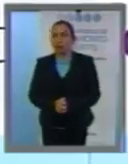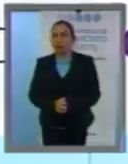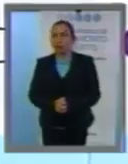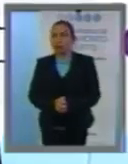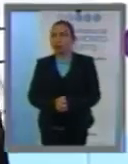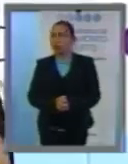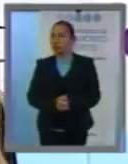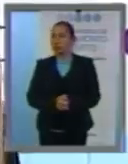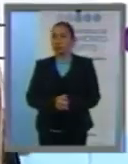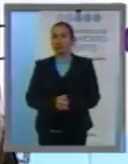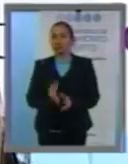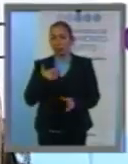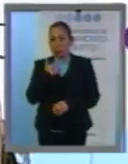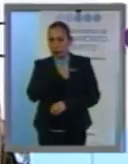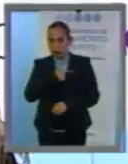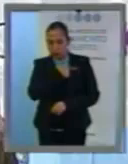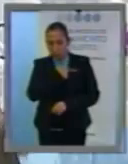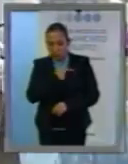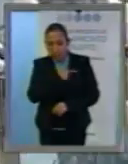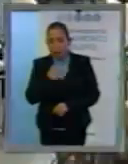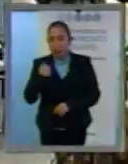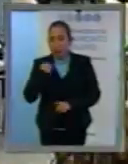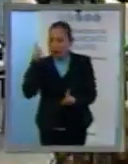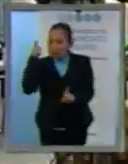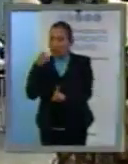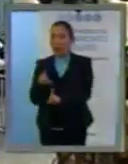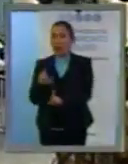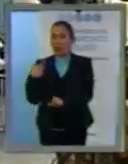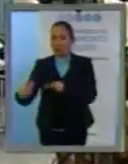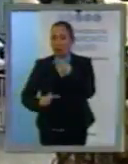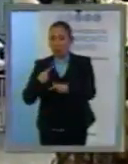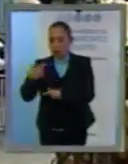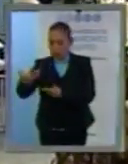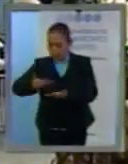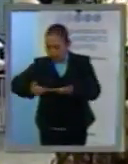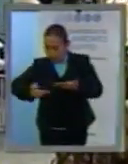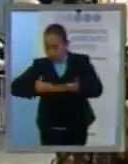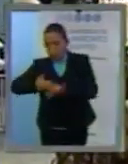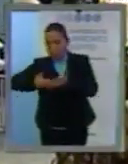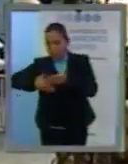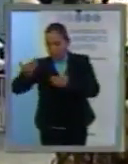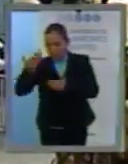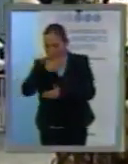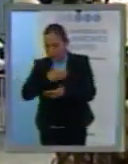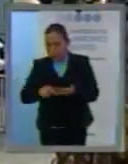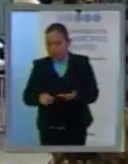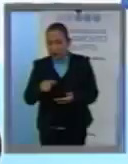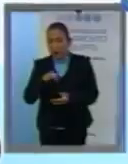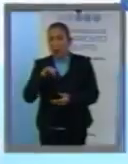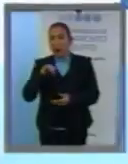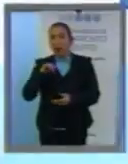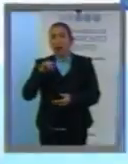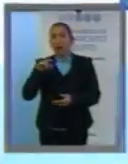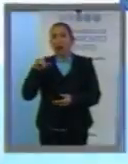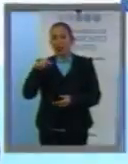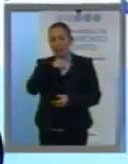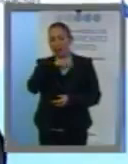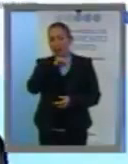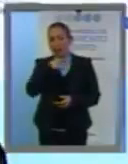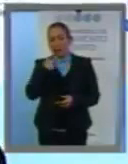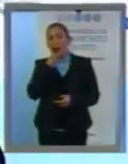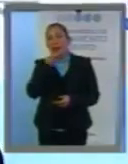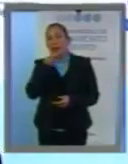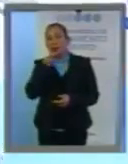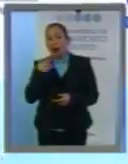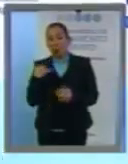Gracias. Bueno, con mucho gusto. Y voy a ir directamente a las preguntas que quedaron pendientes. Una de ellas se refería hacia la